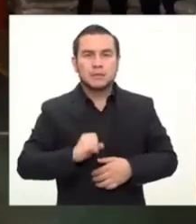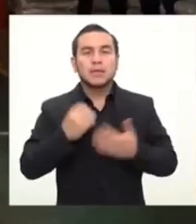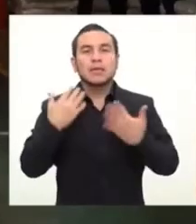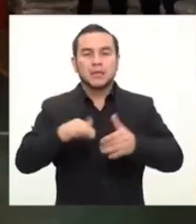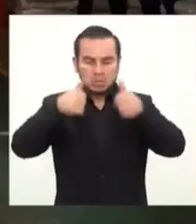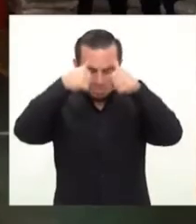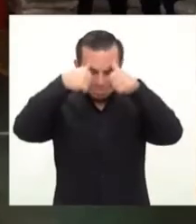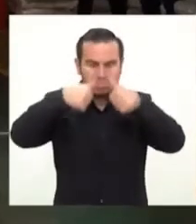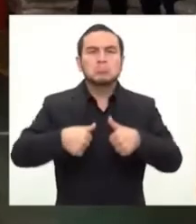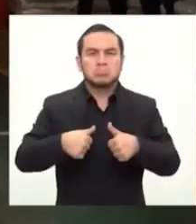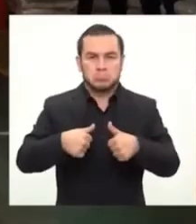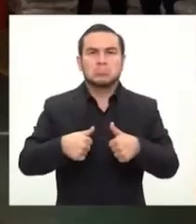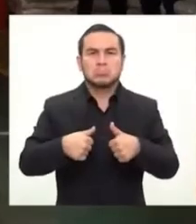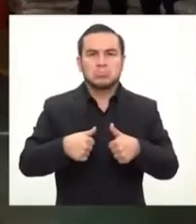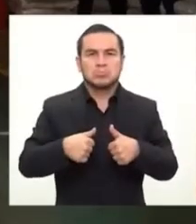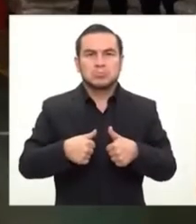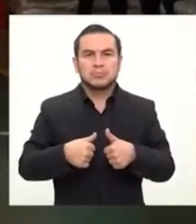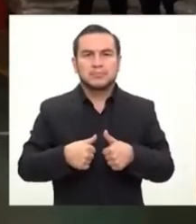un entendimiento